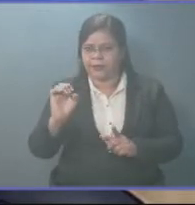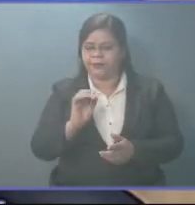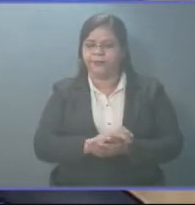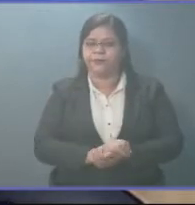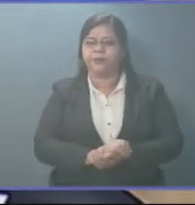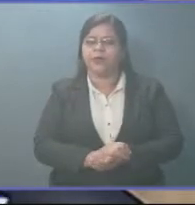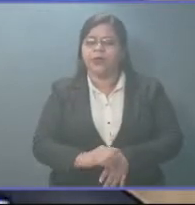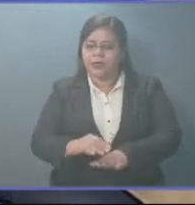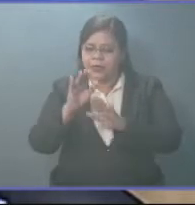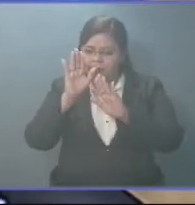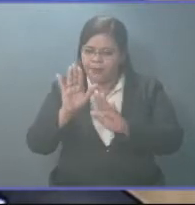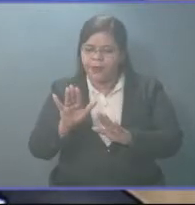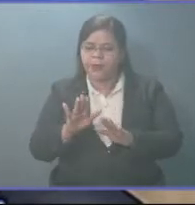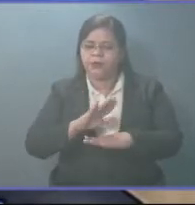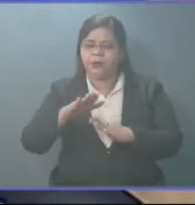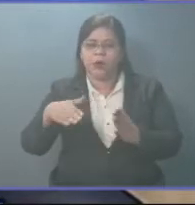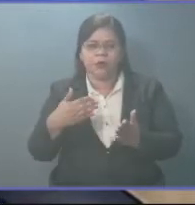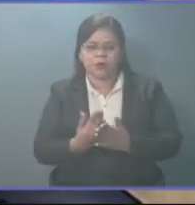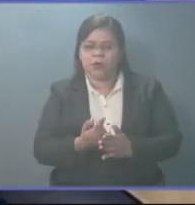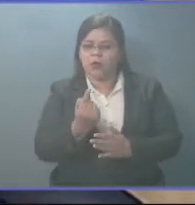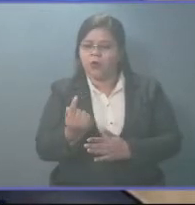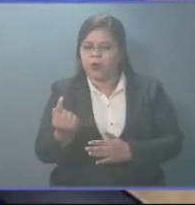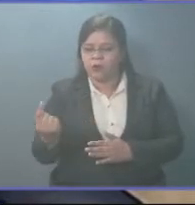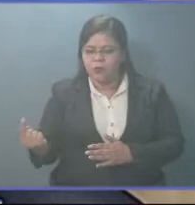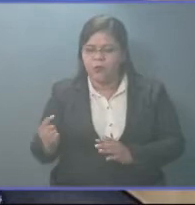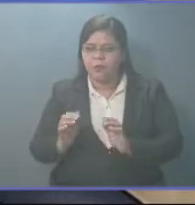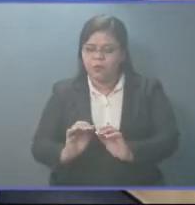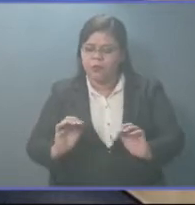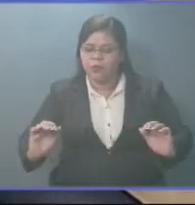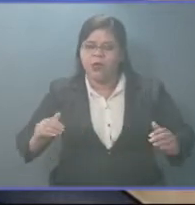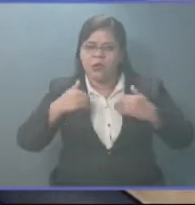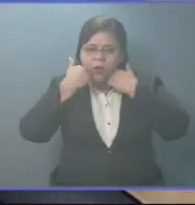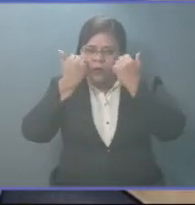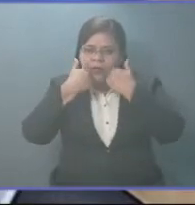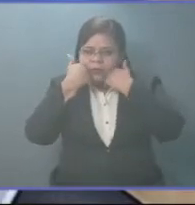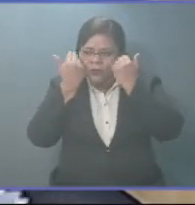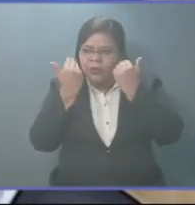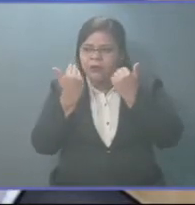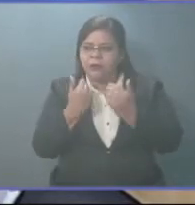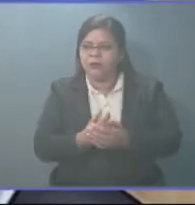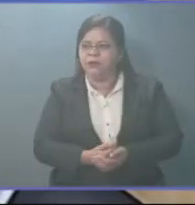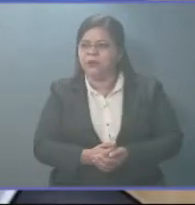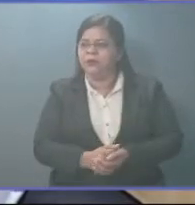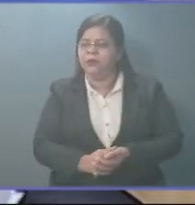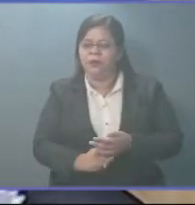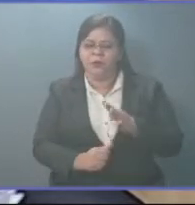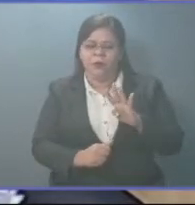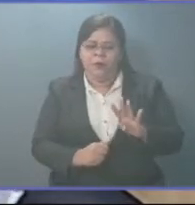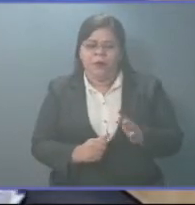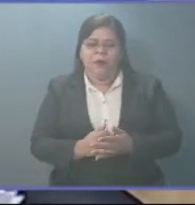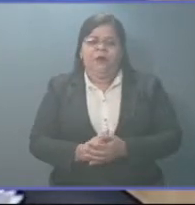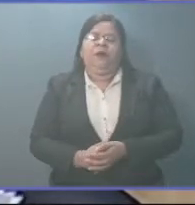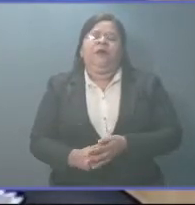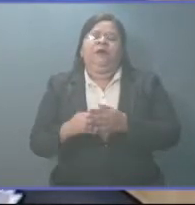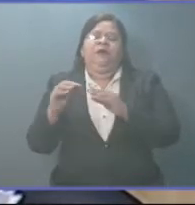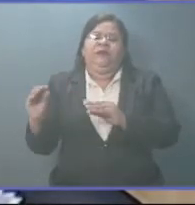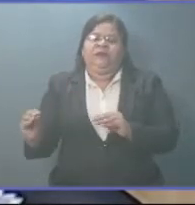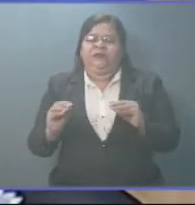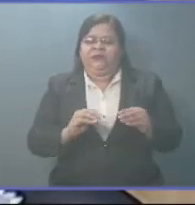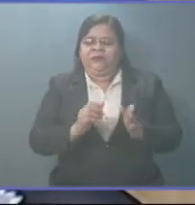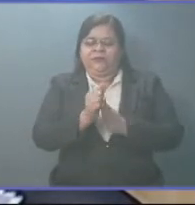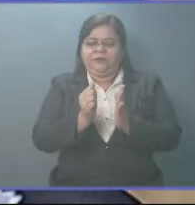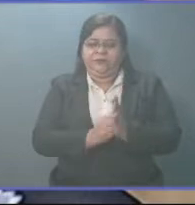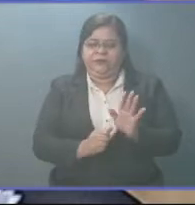El respeto al ejercicio progresivo de las facultades de las niñas, niños y adolescentes con discapacidad. 4. Artículo 20